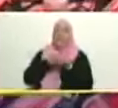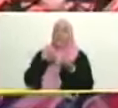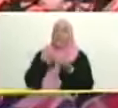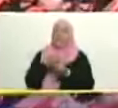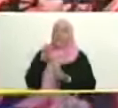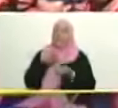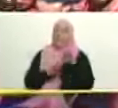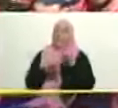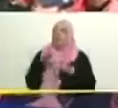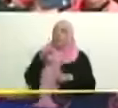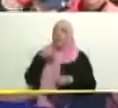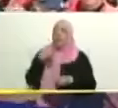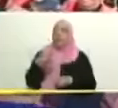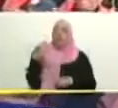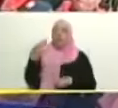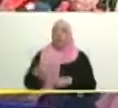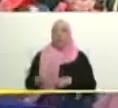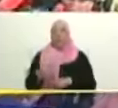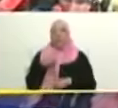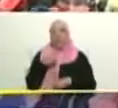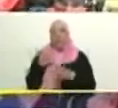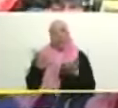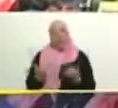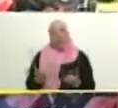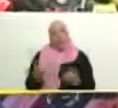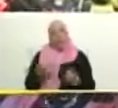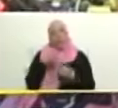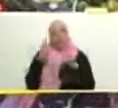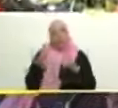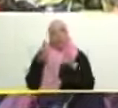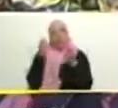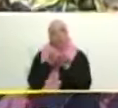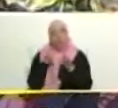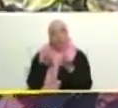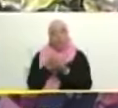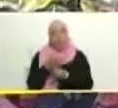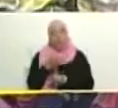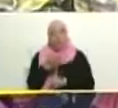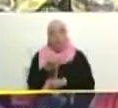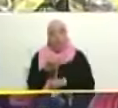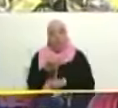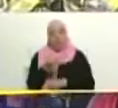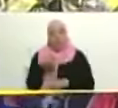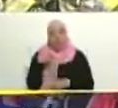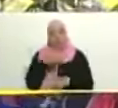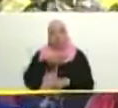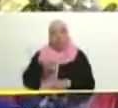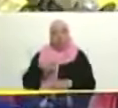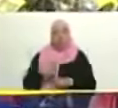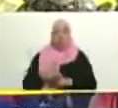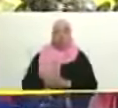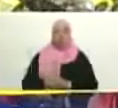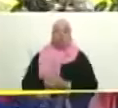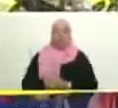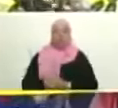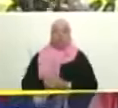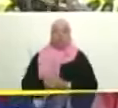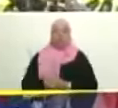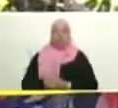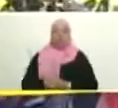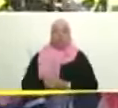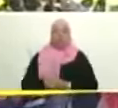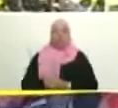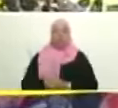Entre arengadores y arengados triunfaremos entonces. Tenemos el triunfo de nuestro lado.